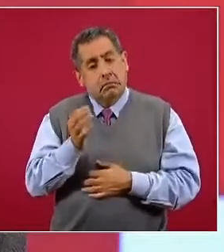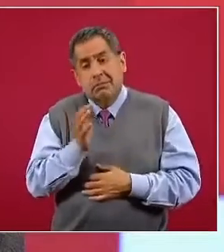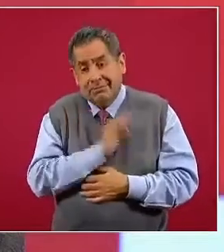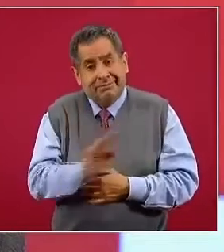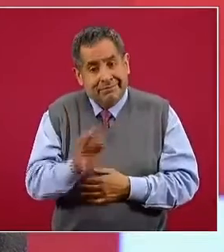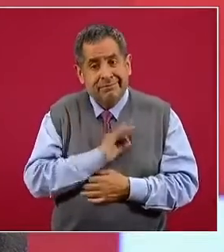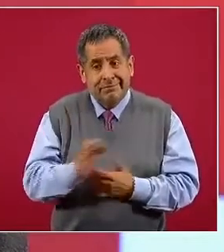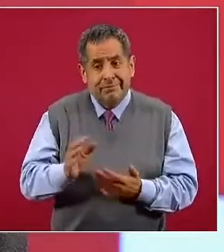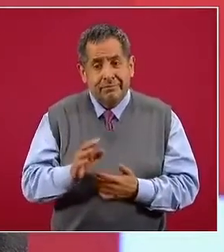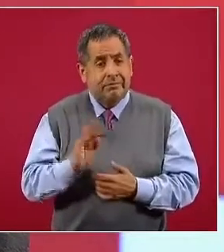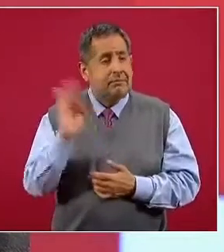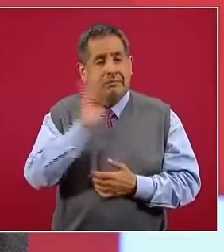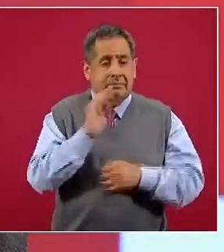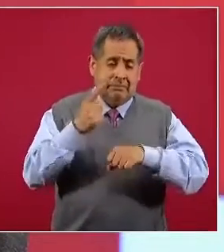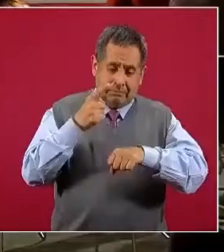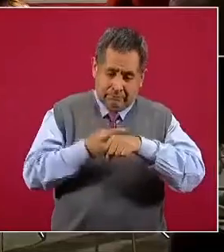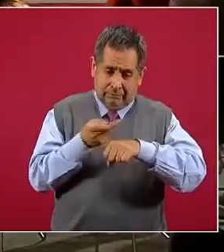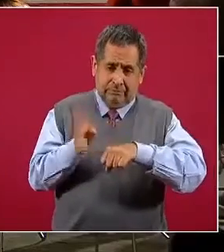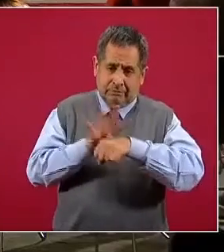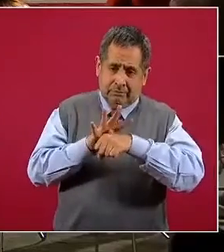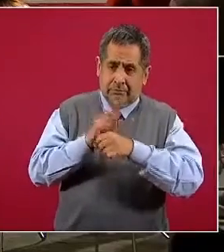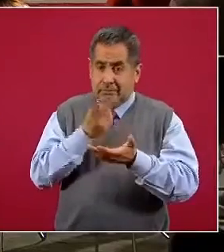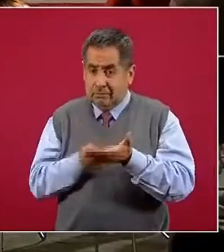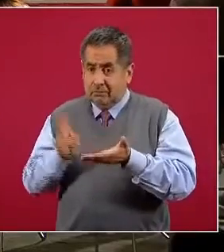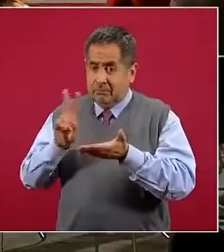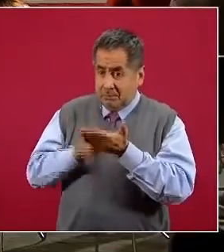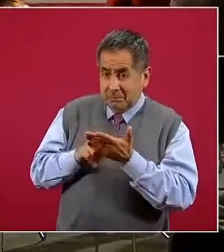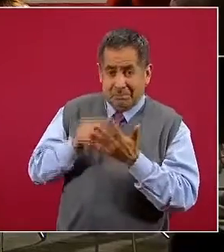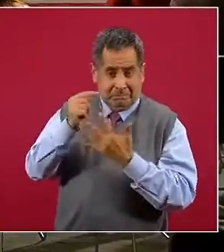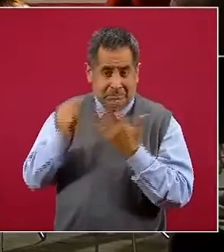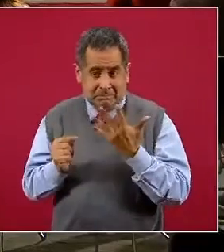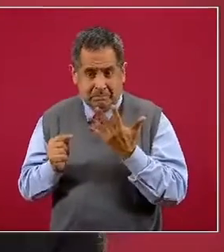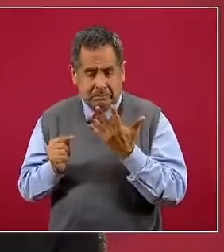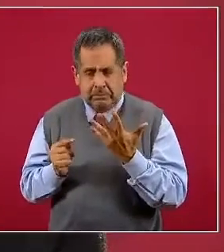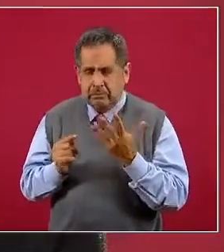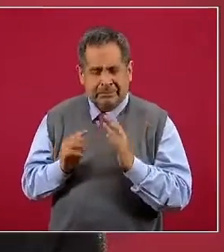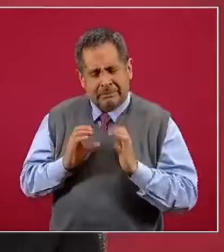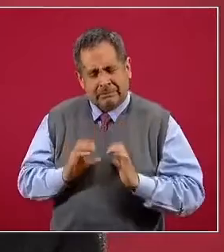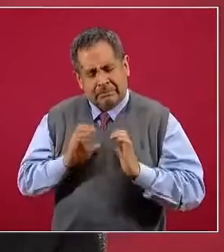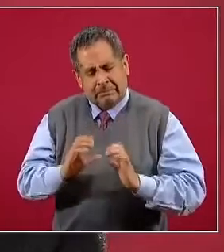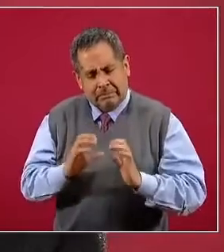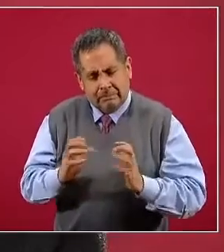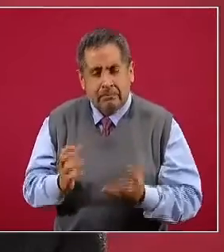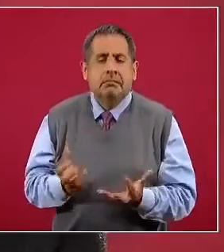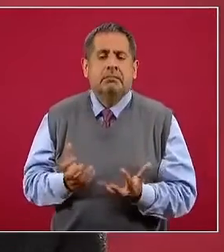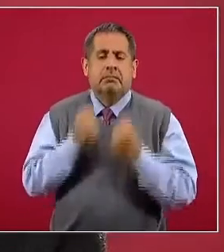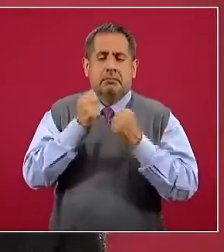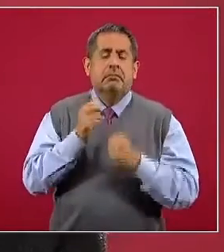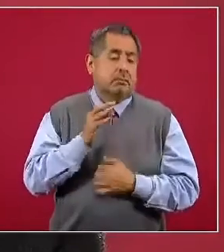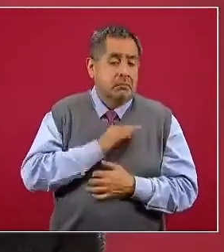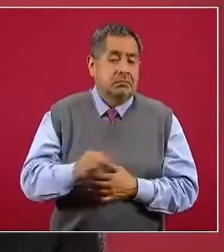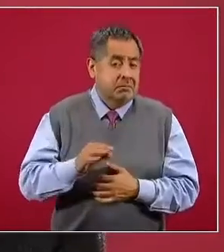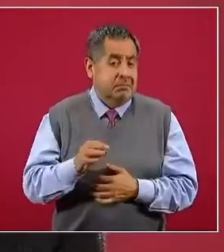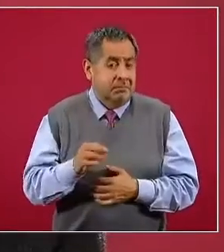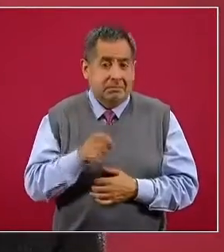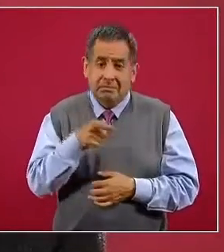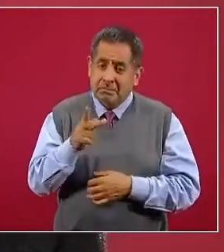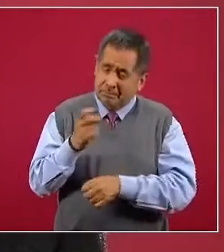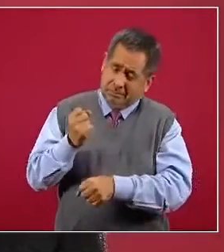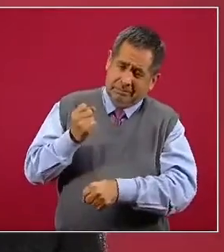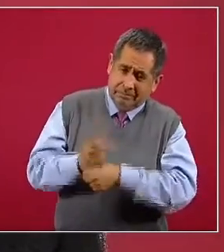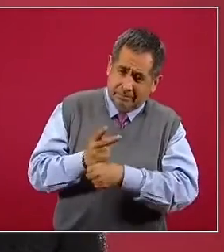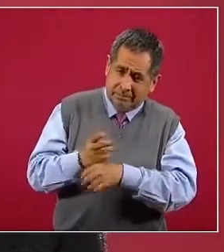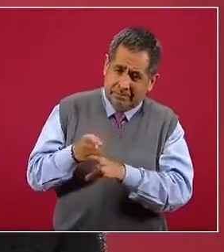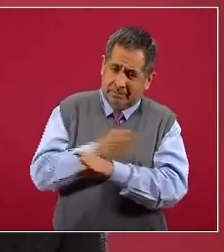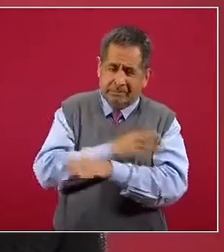de que esas complicaciones terminen con la vida de la persona. Es muy importante tenerlo consciente, porque así se puede reducir